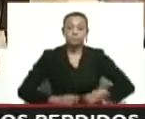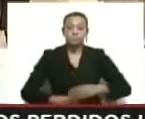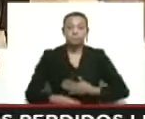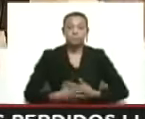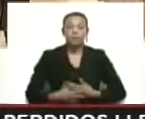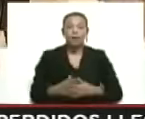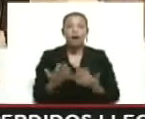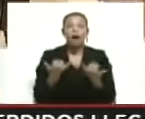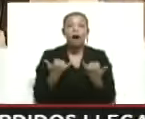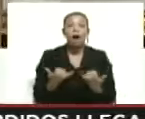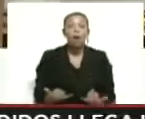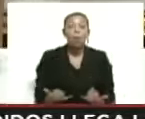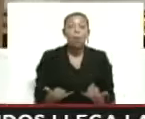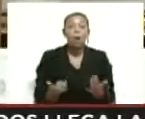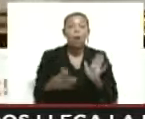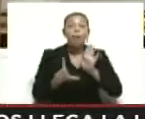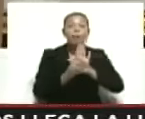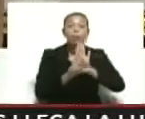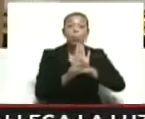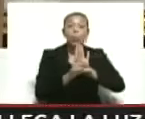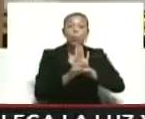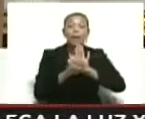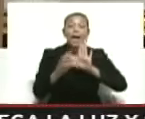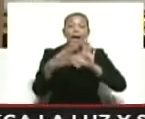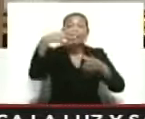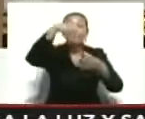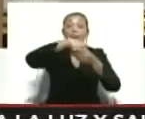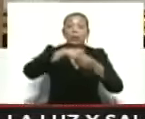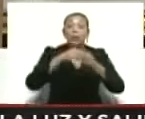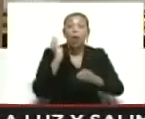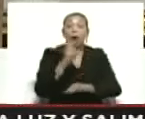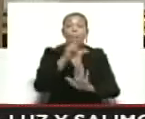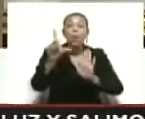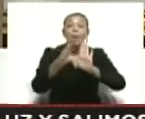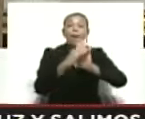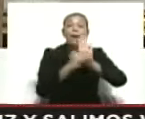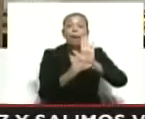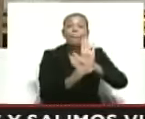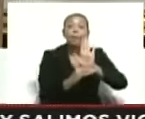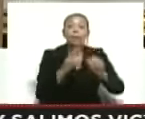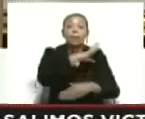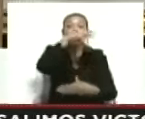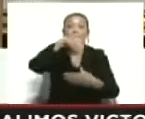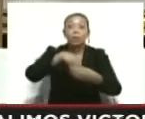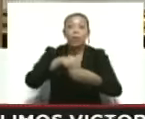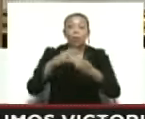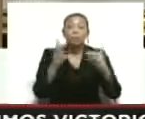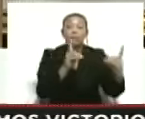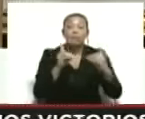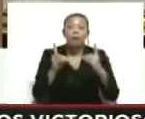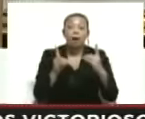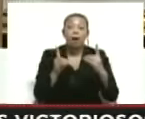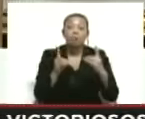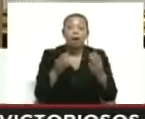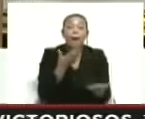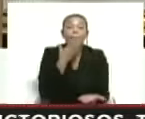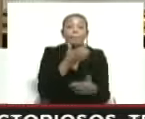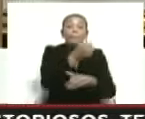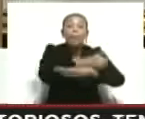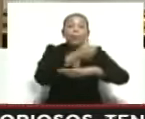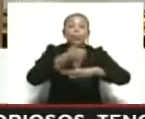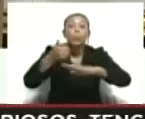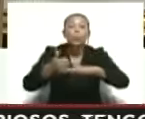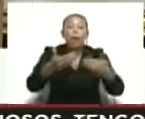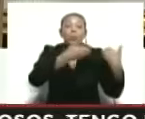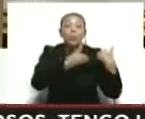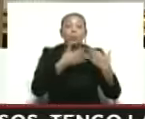Vamos entonces, según lo que está establecido en el Reglamento Interior y Debate, a hacer las correspondientes postulaciones para los cargos